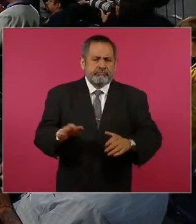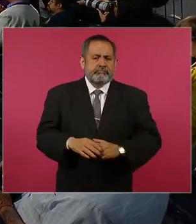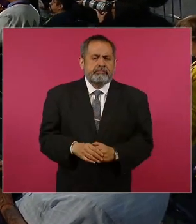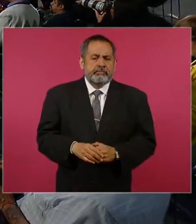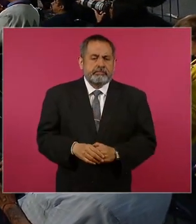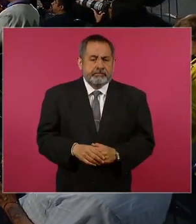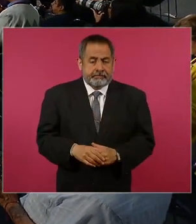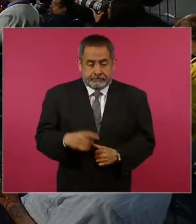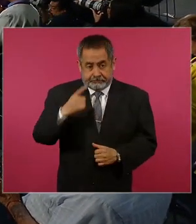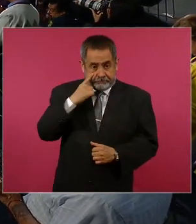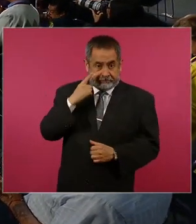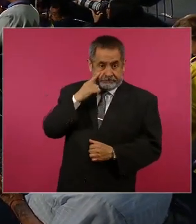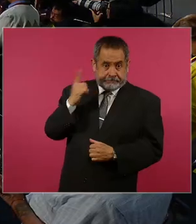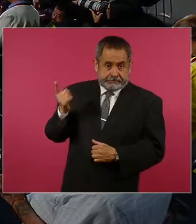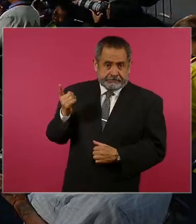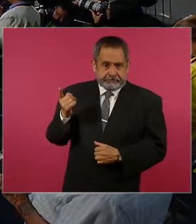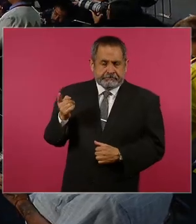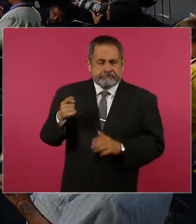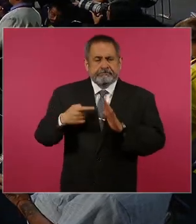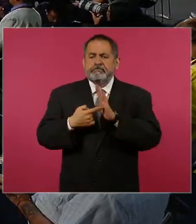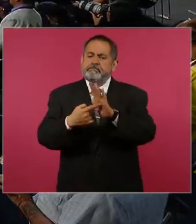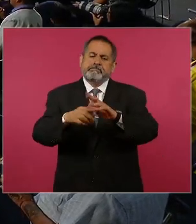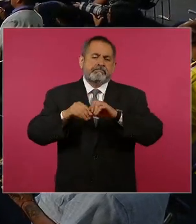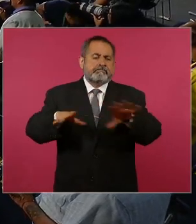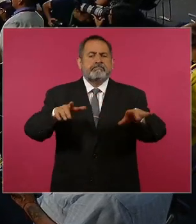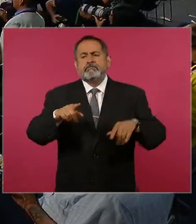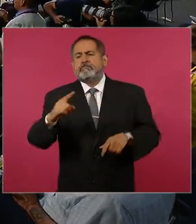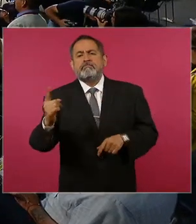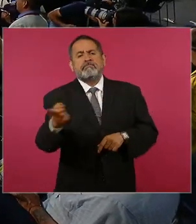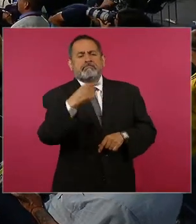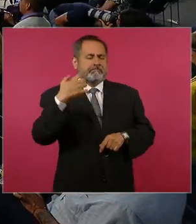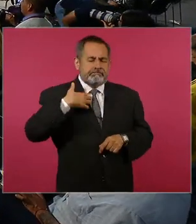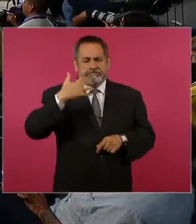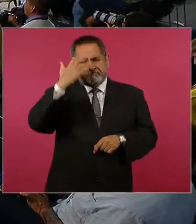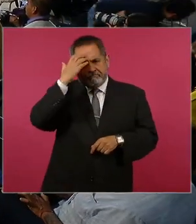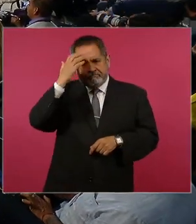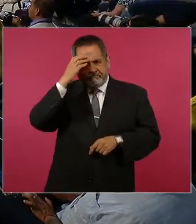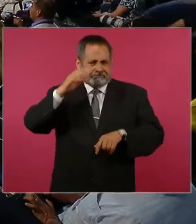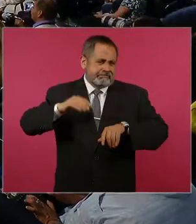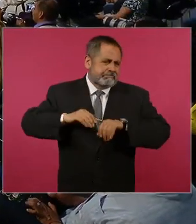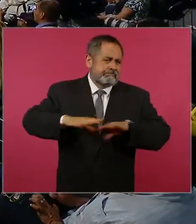Pero para que se conozca en todo el país,